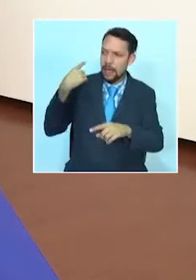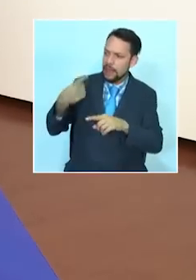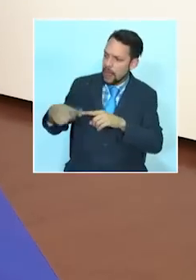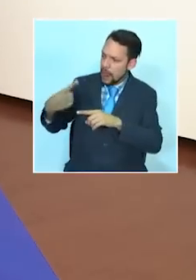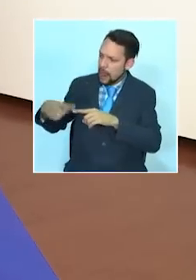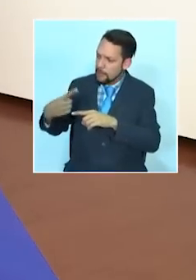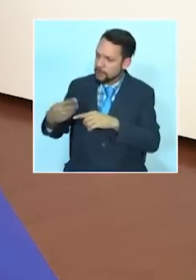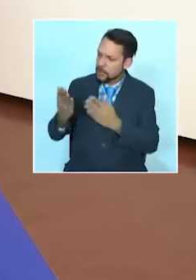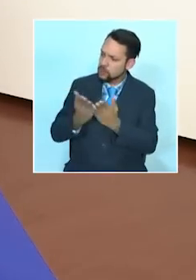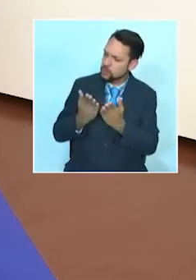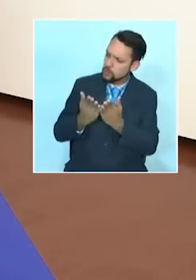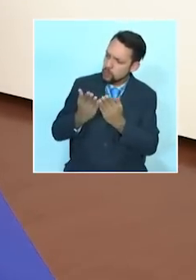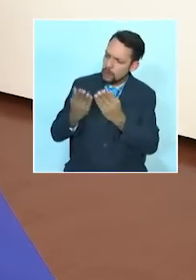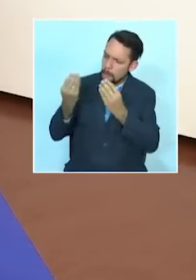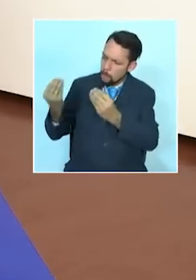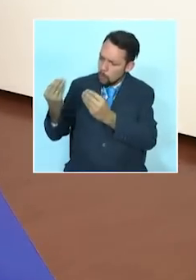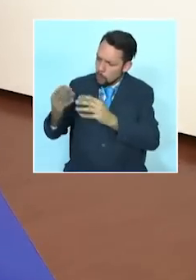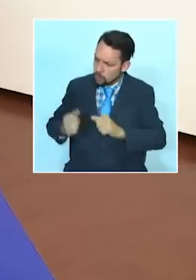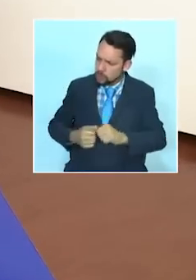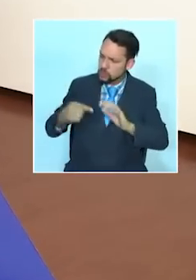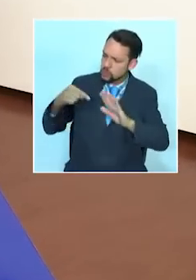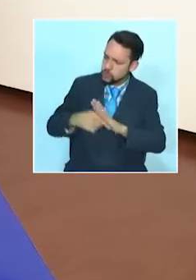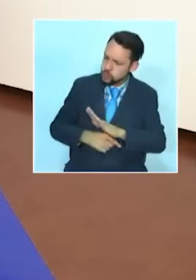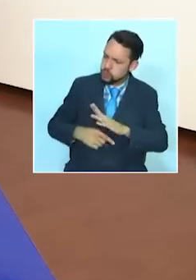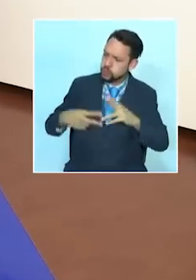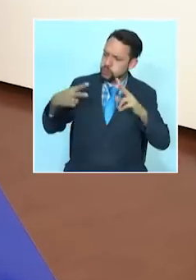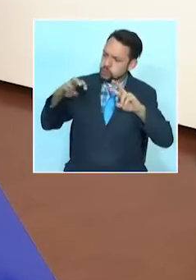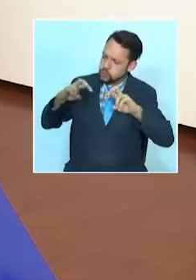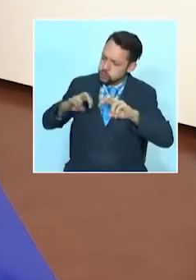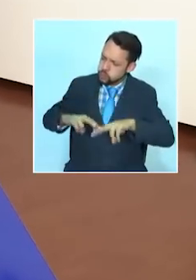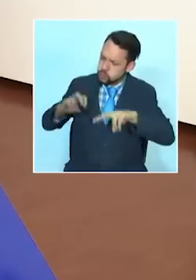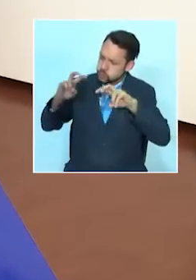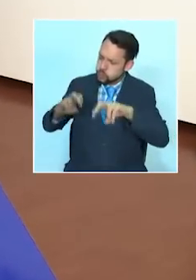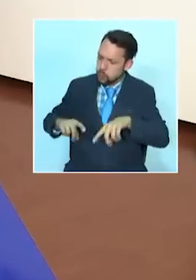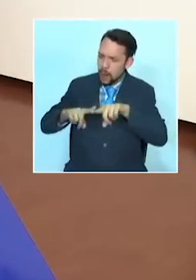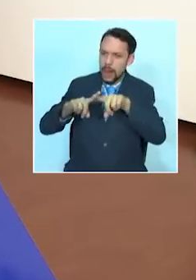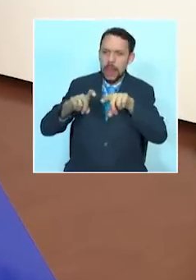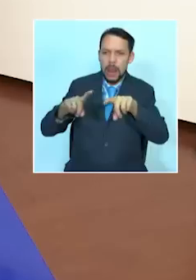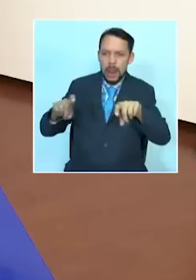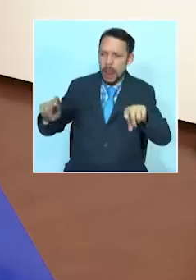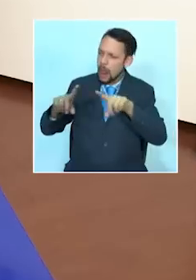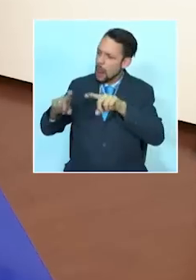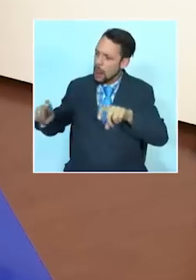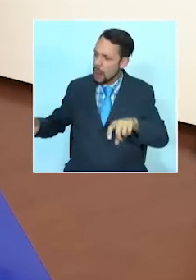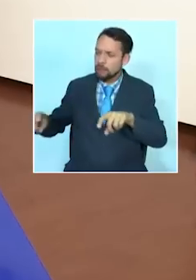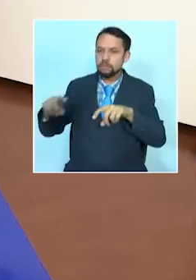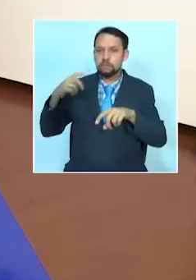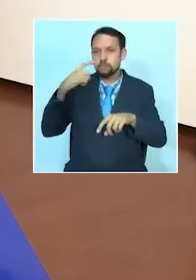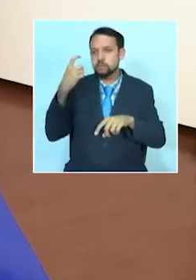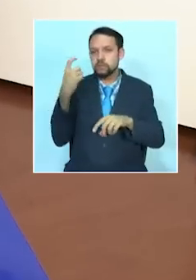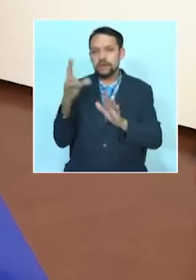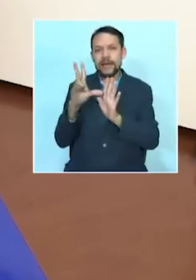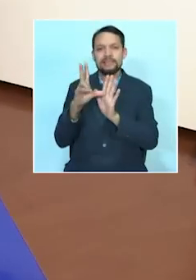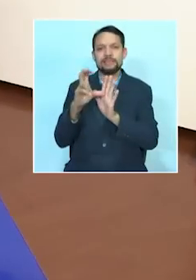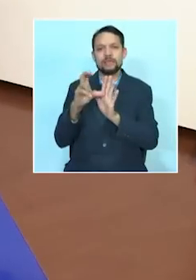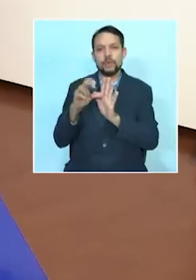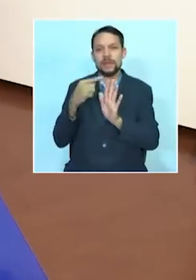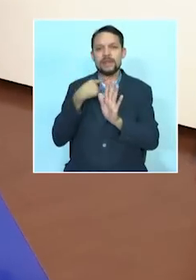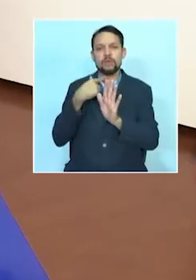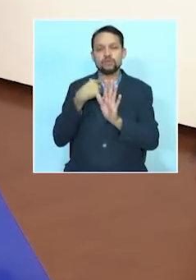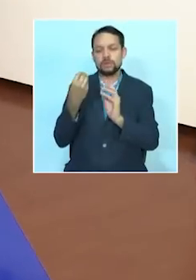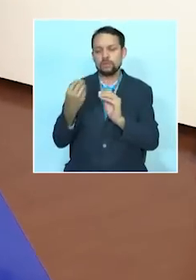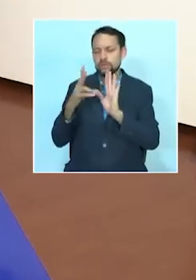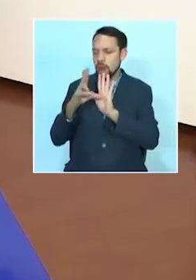de capacitarse de Buscar posibilidades alternativas para mejorar ayudar a mejorar la salud de los